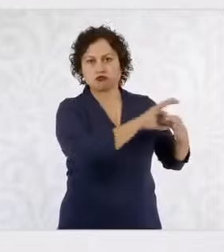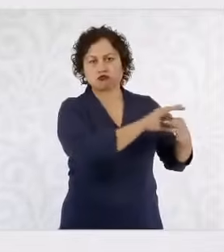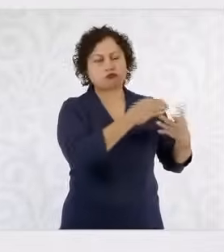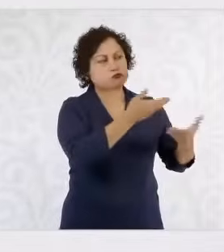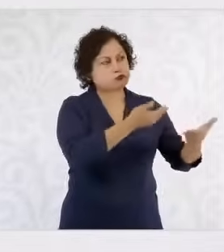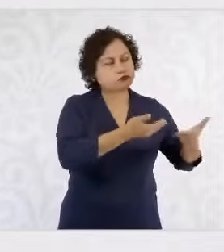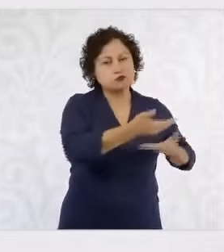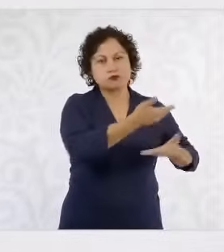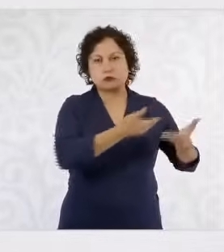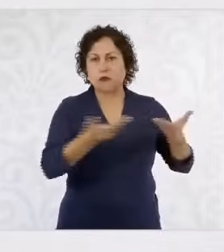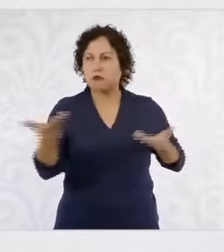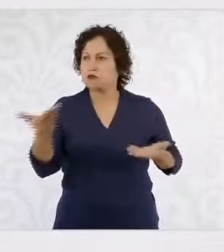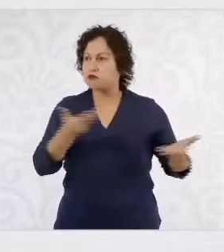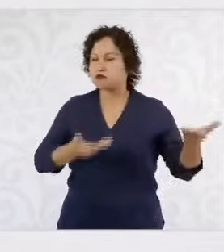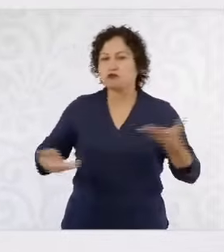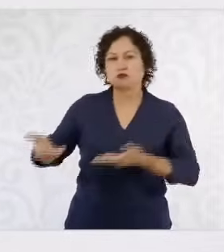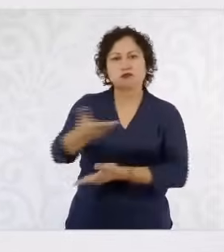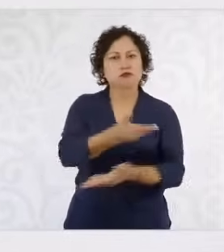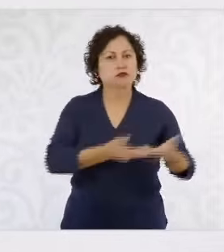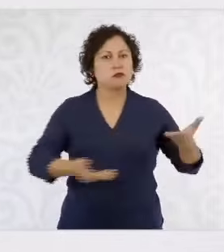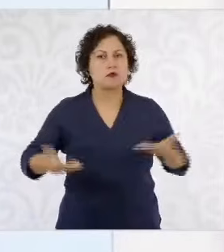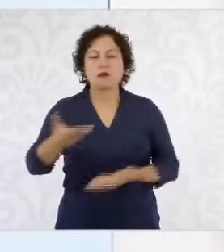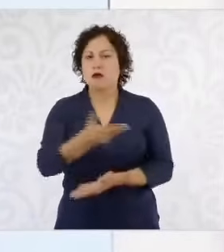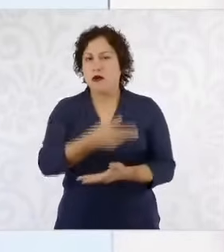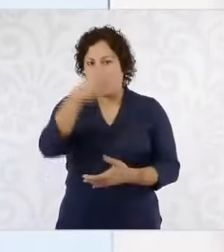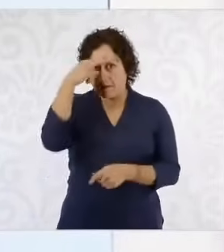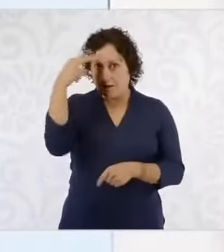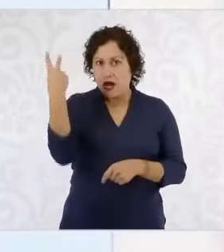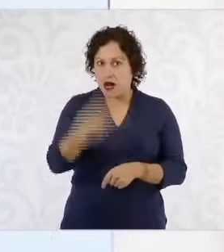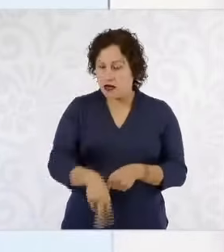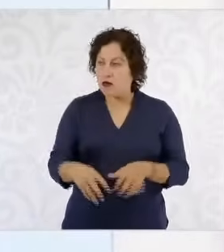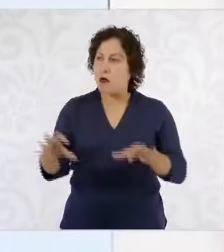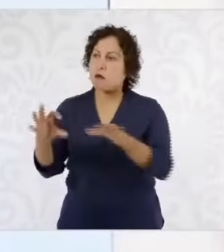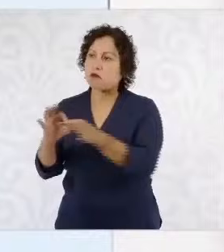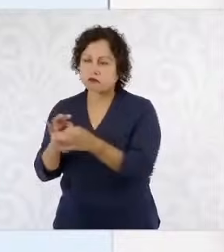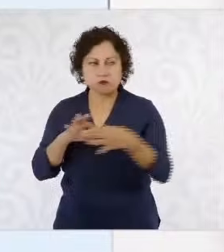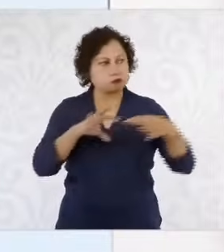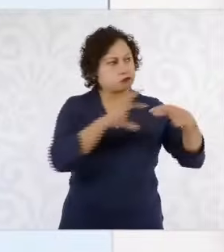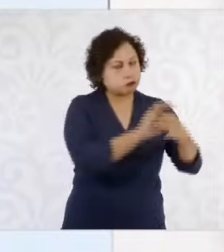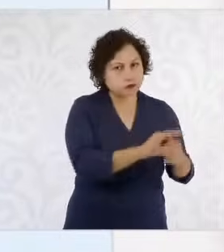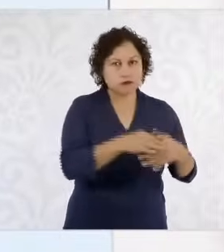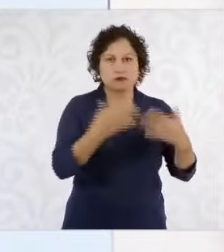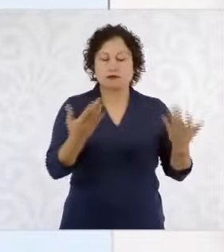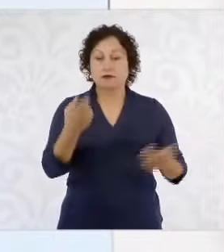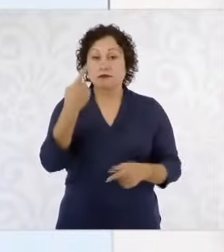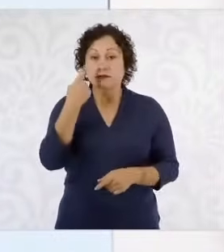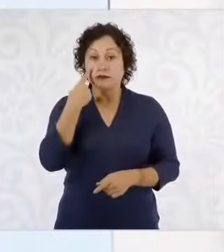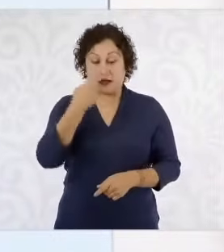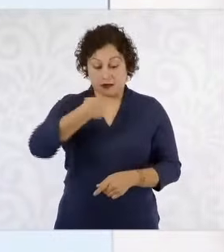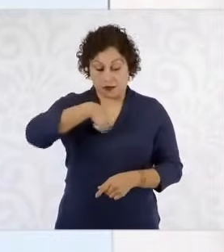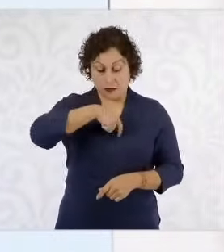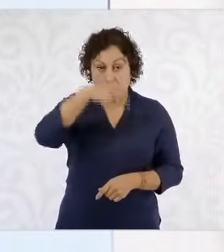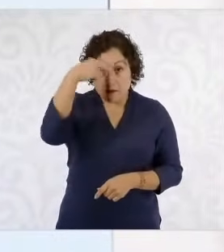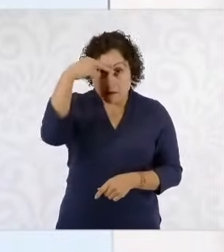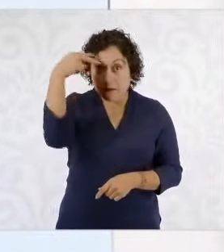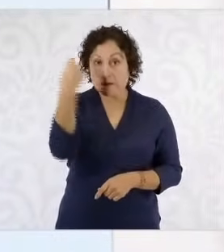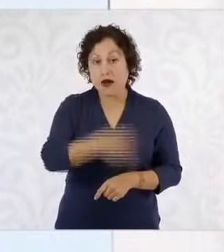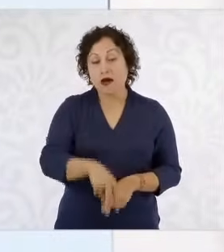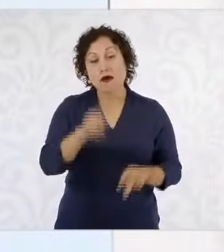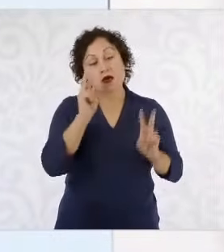o de, con los países que tenemos tratado. Y nosotros, además, no solo miramos al norte, también miramos al